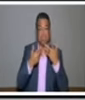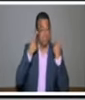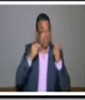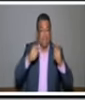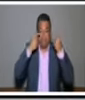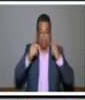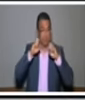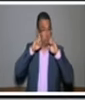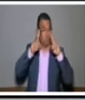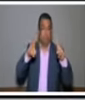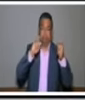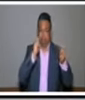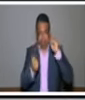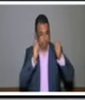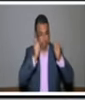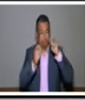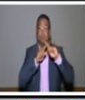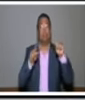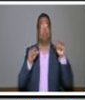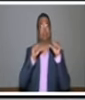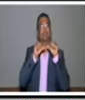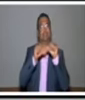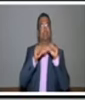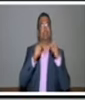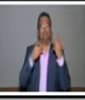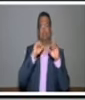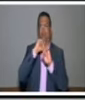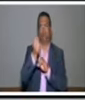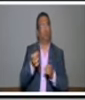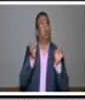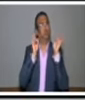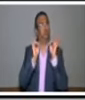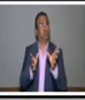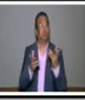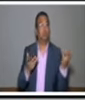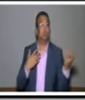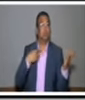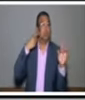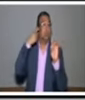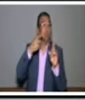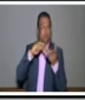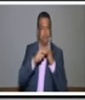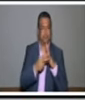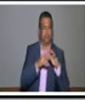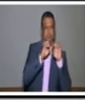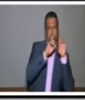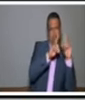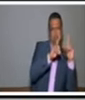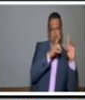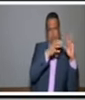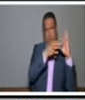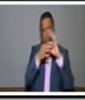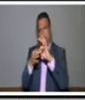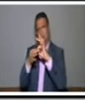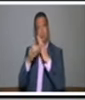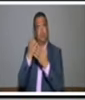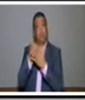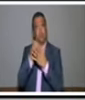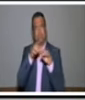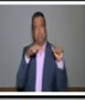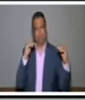y seguiremos teniendo una situación terrible ahí y en todos los terrenos. Por eso es que yo no separo la educación de las otras medidas económicas que